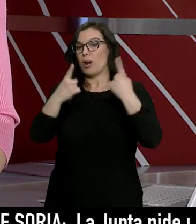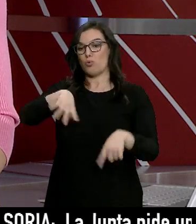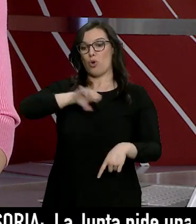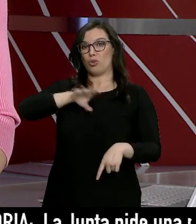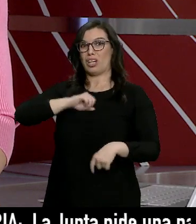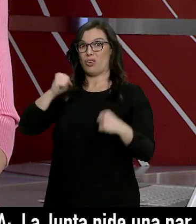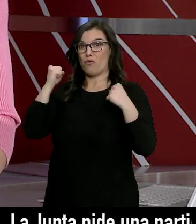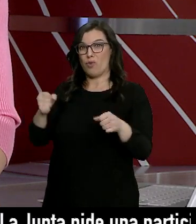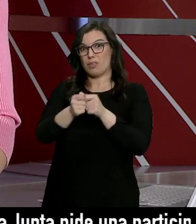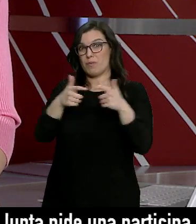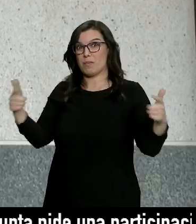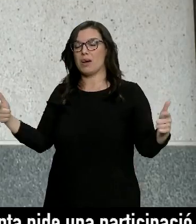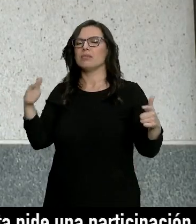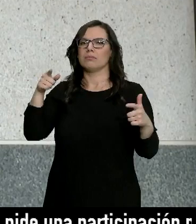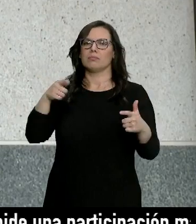domicilio.